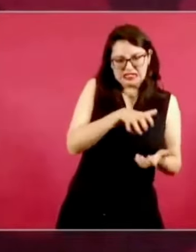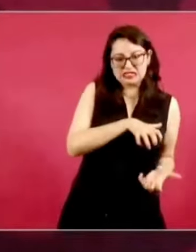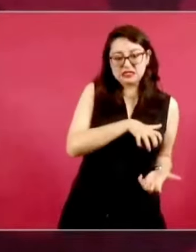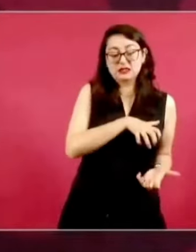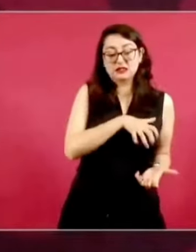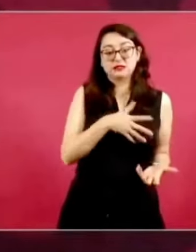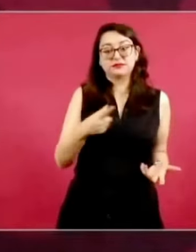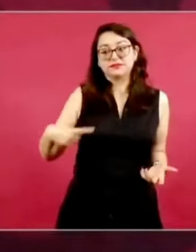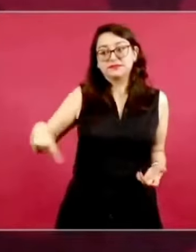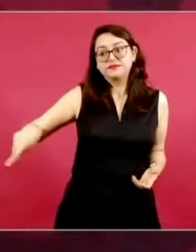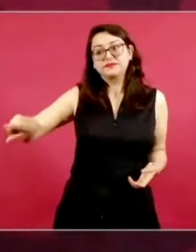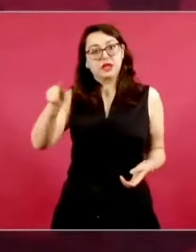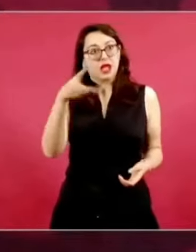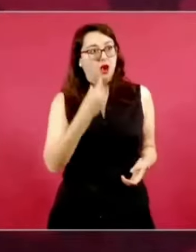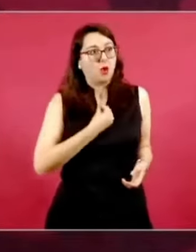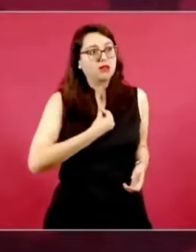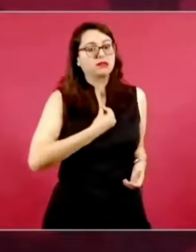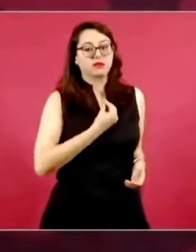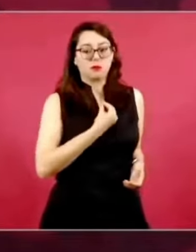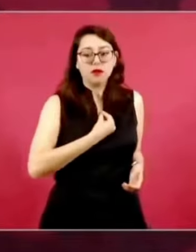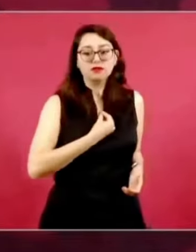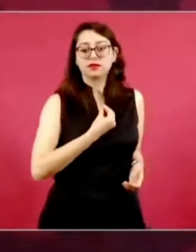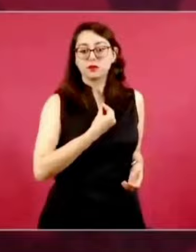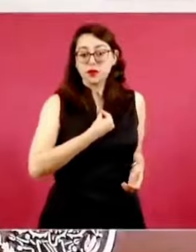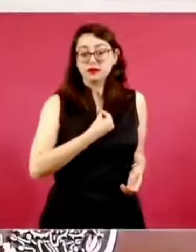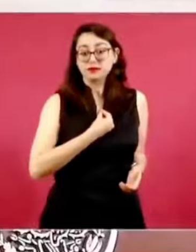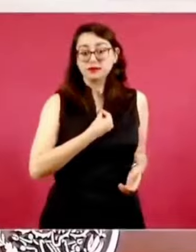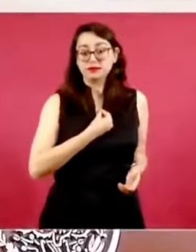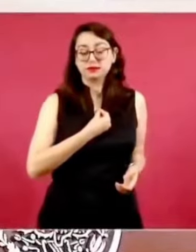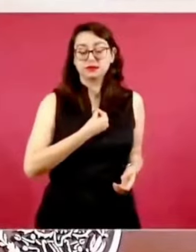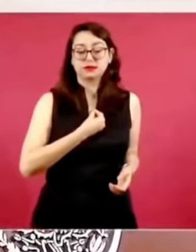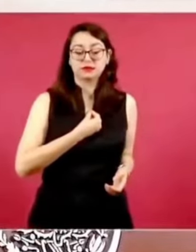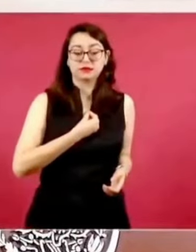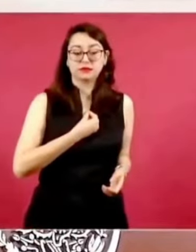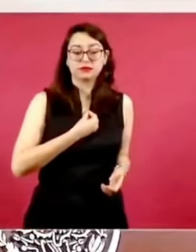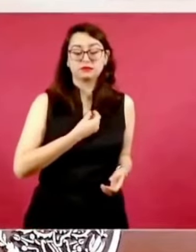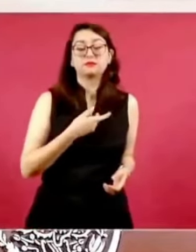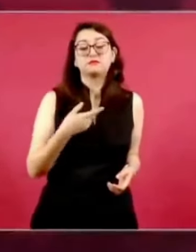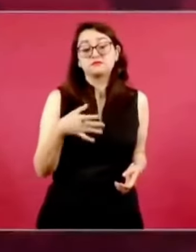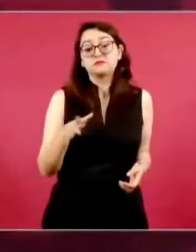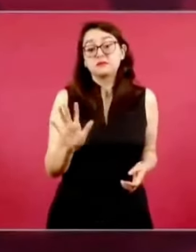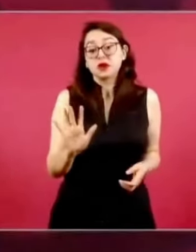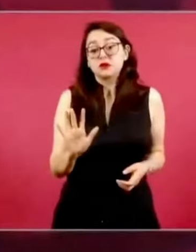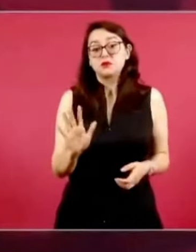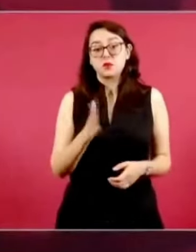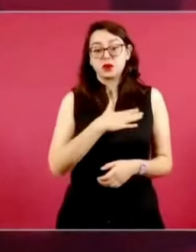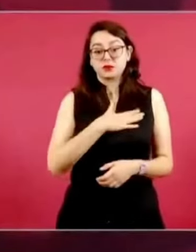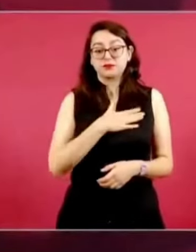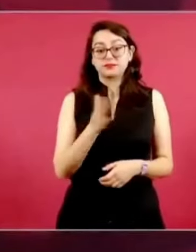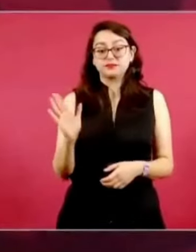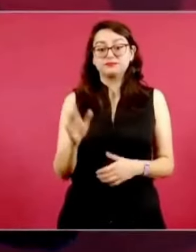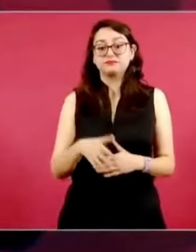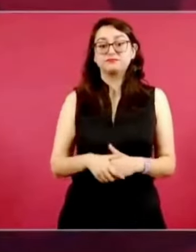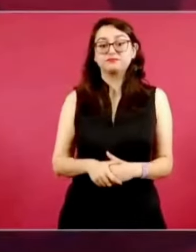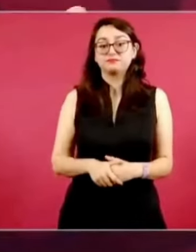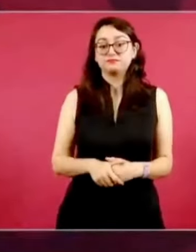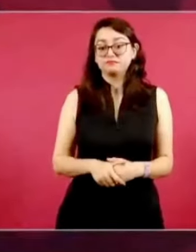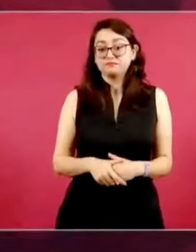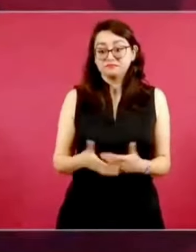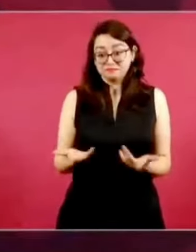ambiciosos Bueno pero qué se iba a sacar